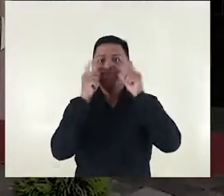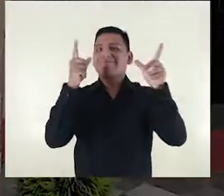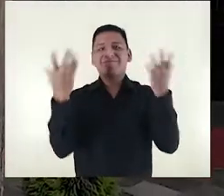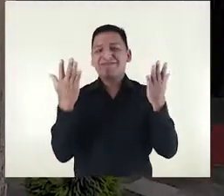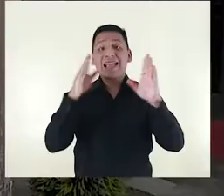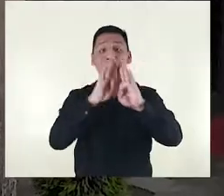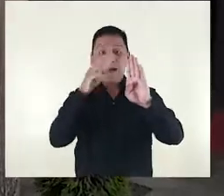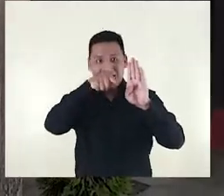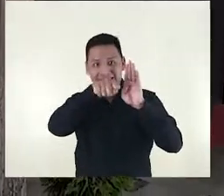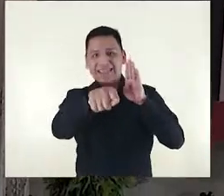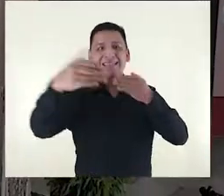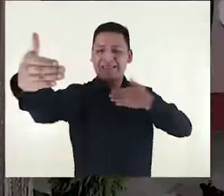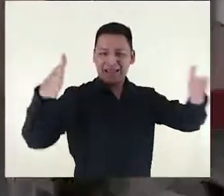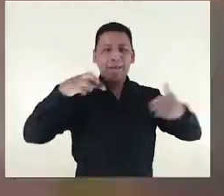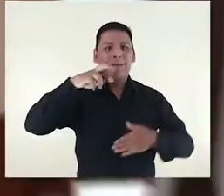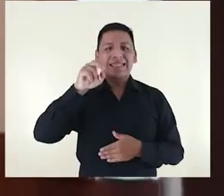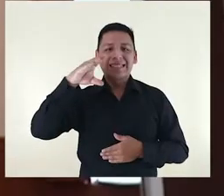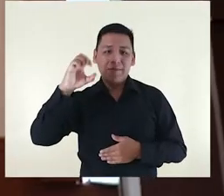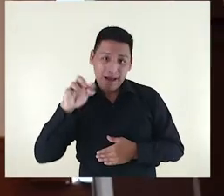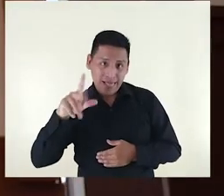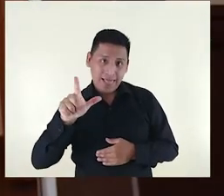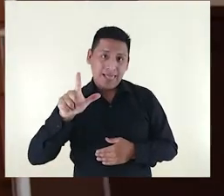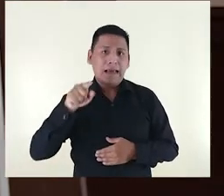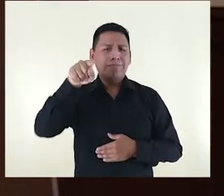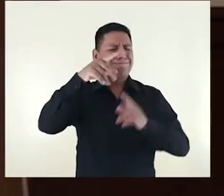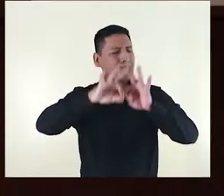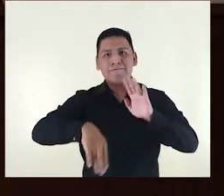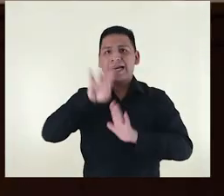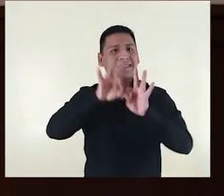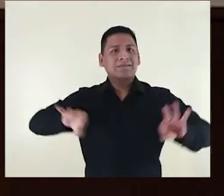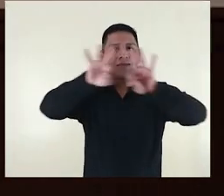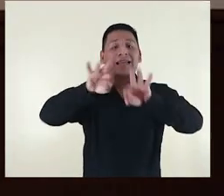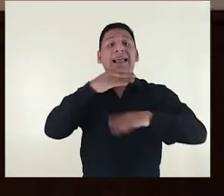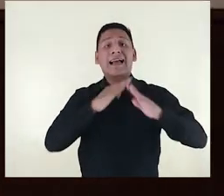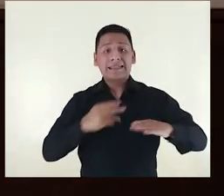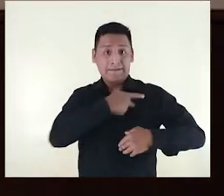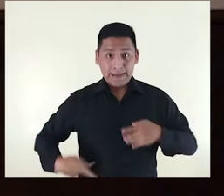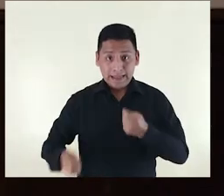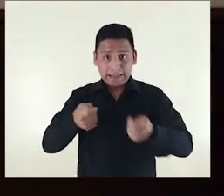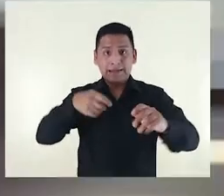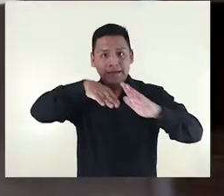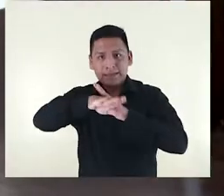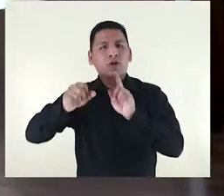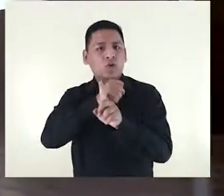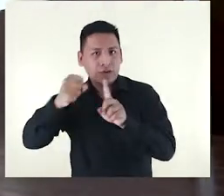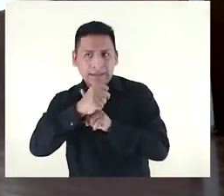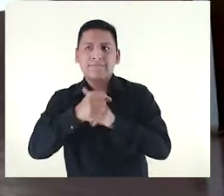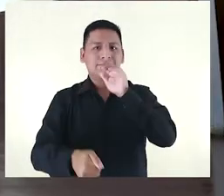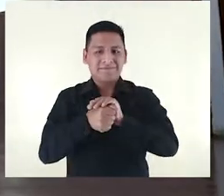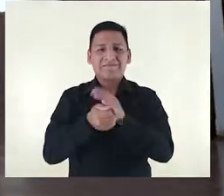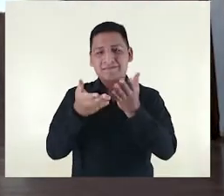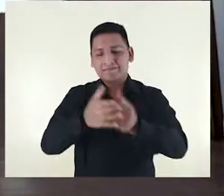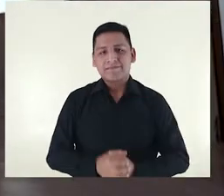la atención la parte que da ingreso a lo que se llama el principal, la más importante habitación de una casa virreinal que congrega en su amplitud a